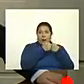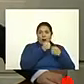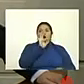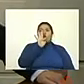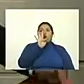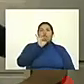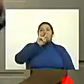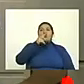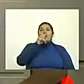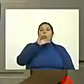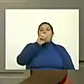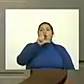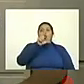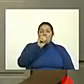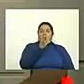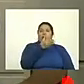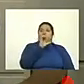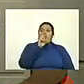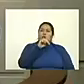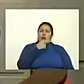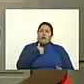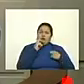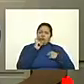Allí yo establecí una tesis.